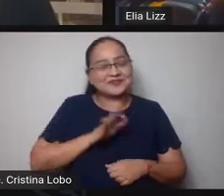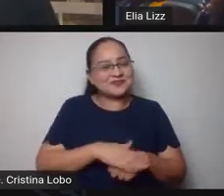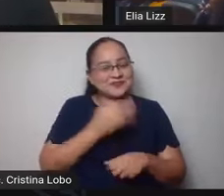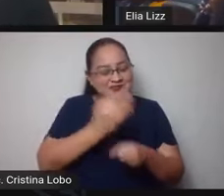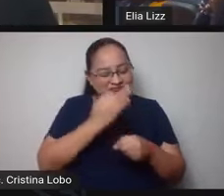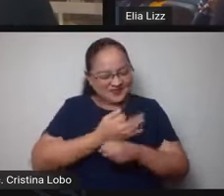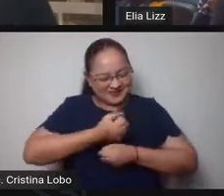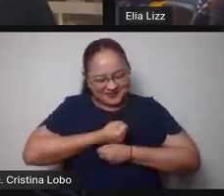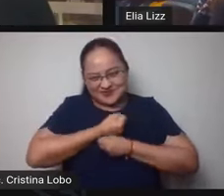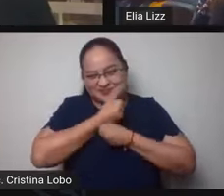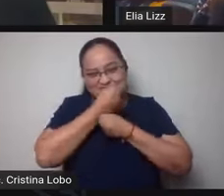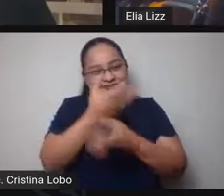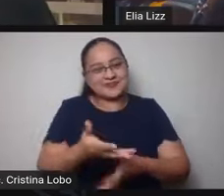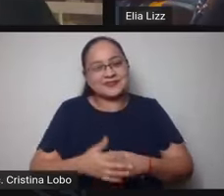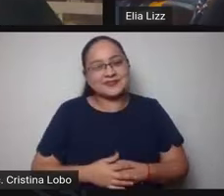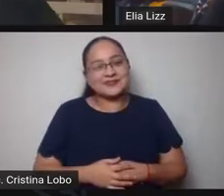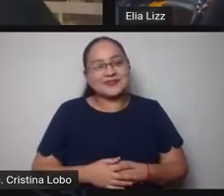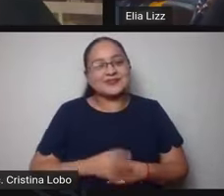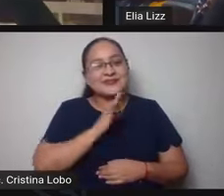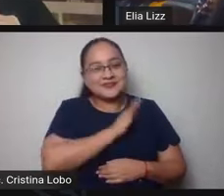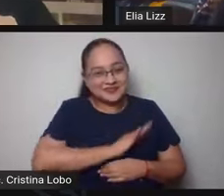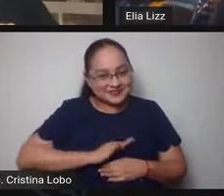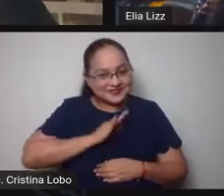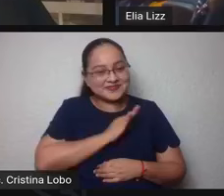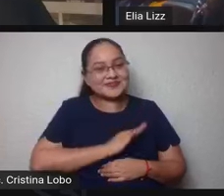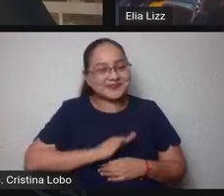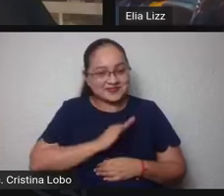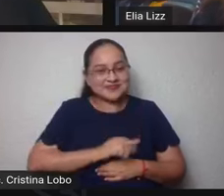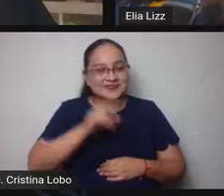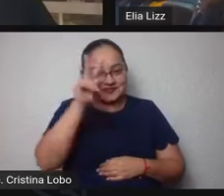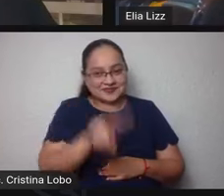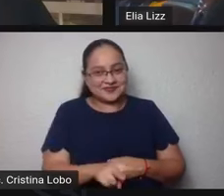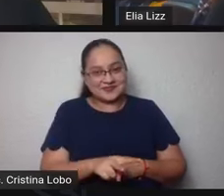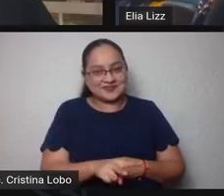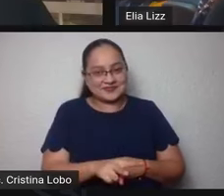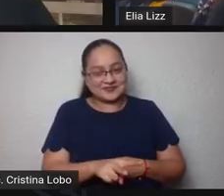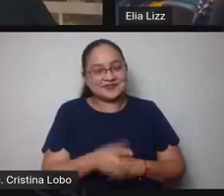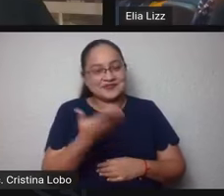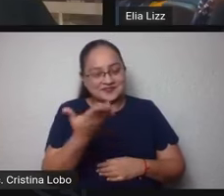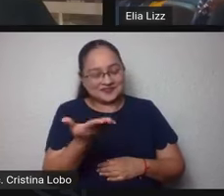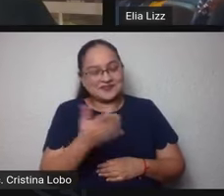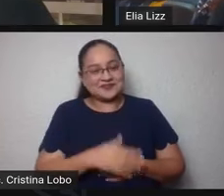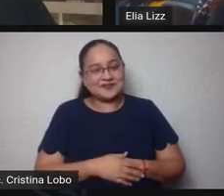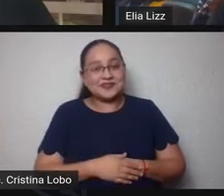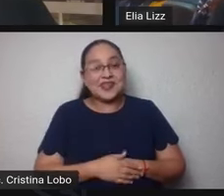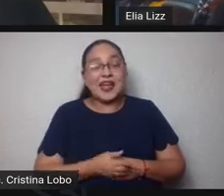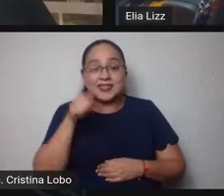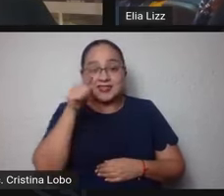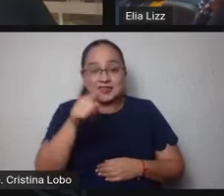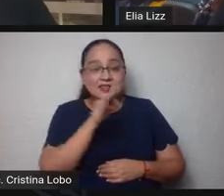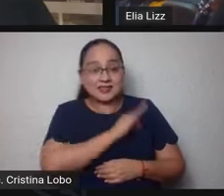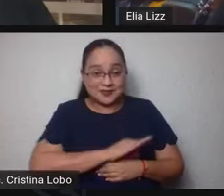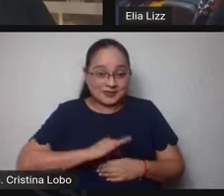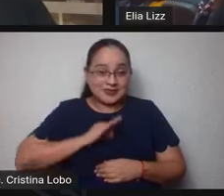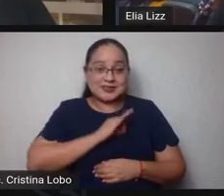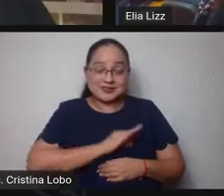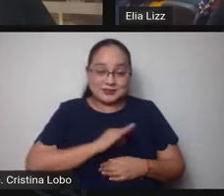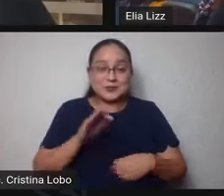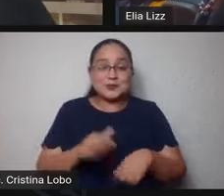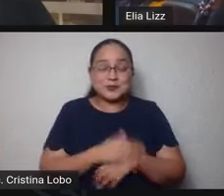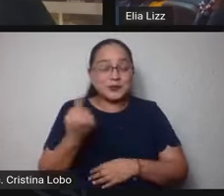soltado así. Te felicito, la felicito, si me permite hablarte de tú. Te felicito, de verdad,